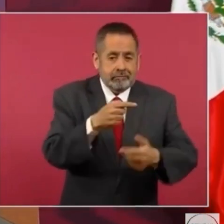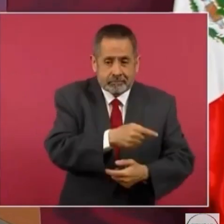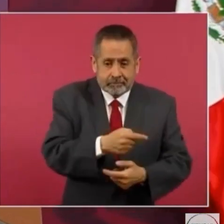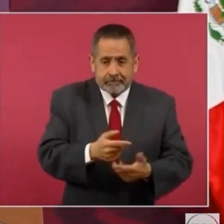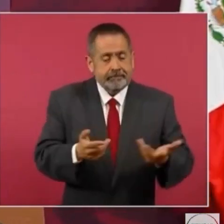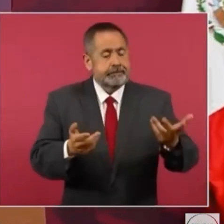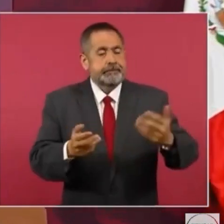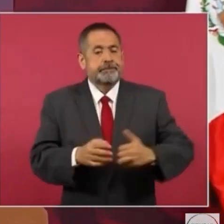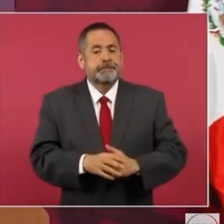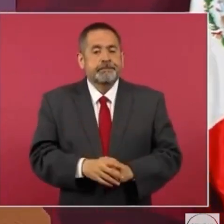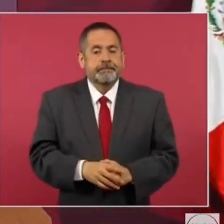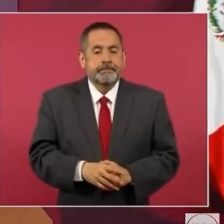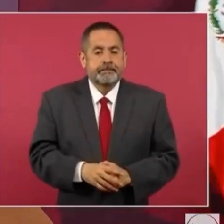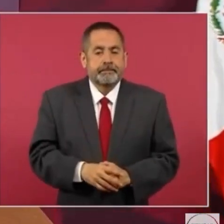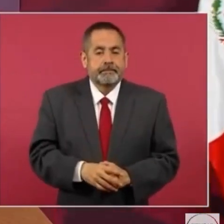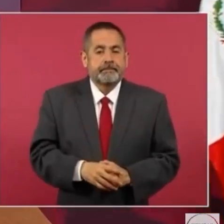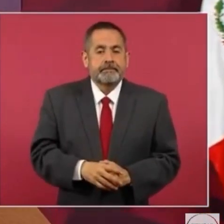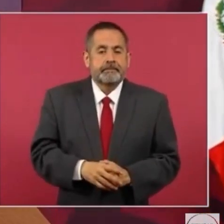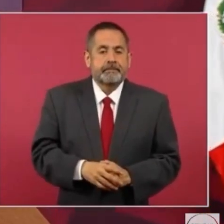porque